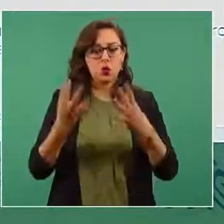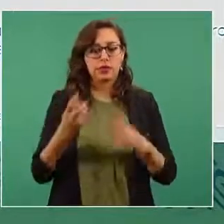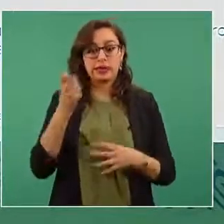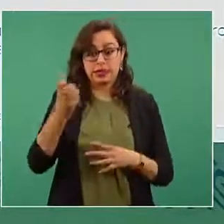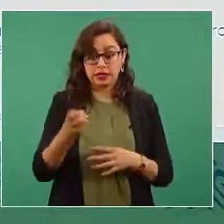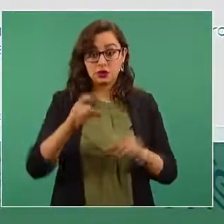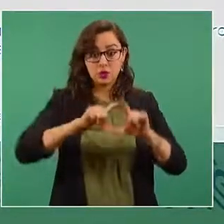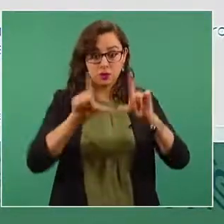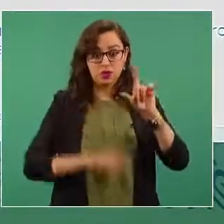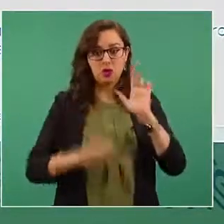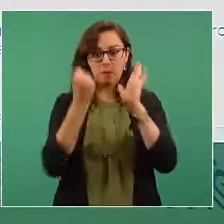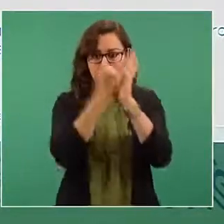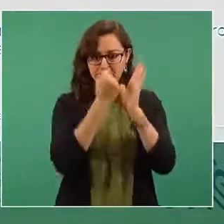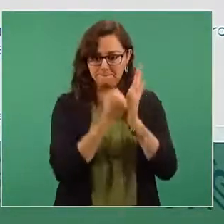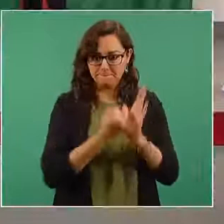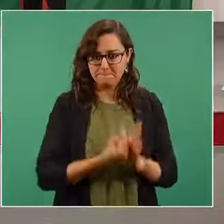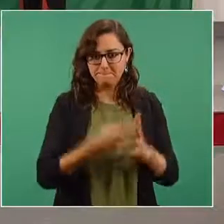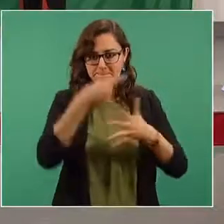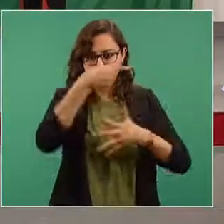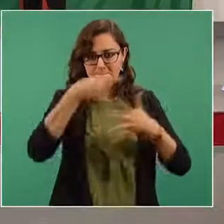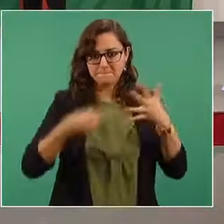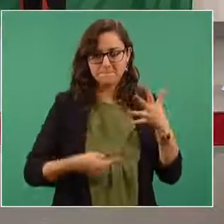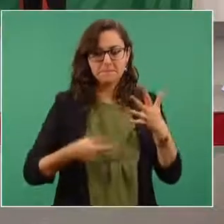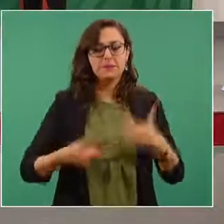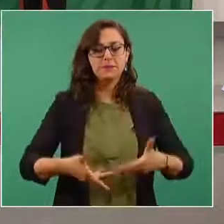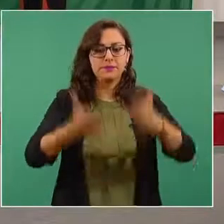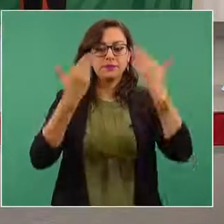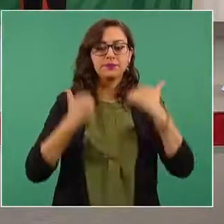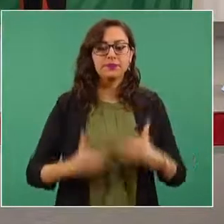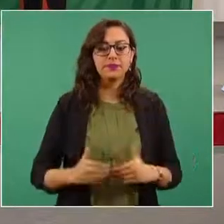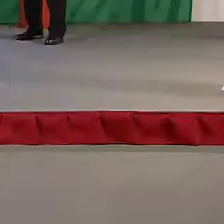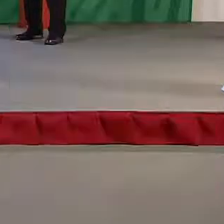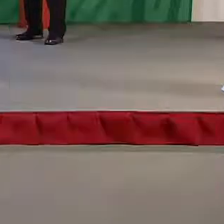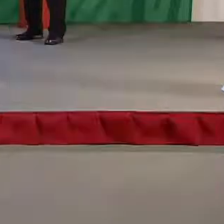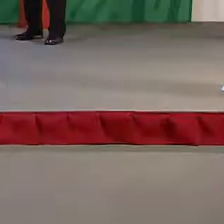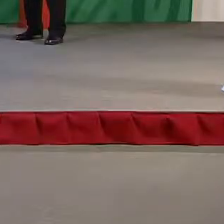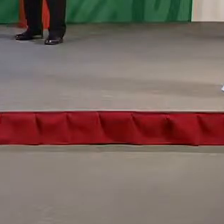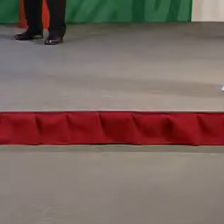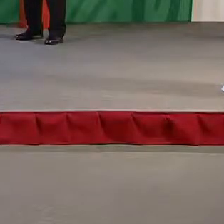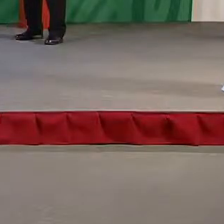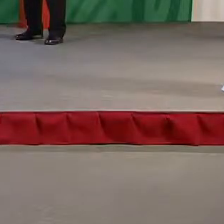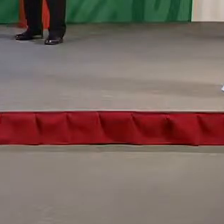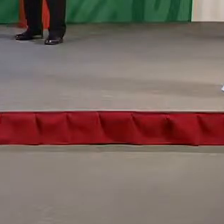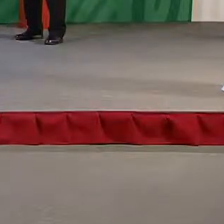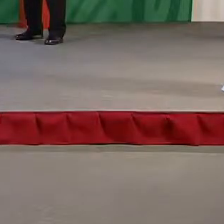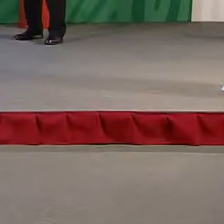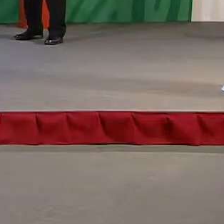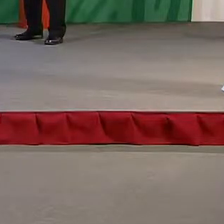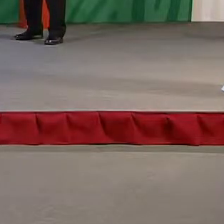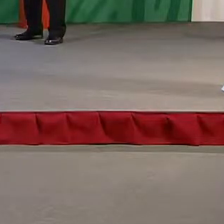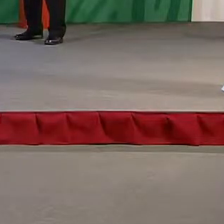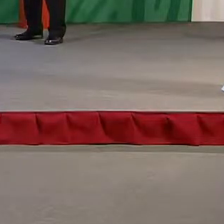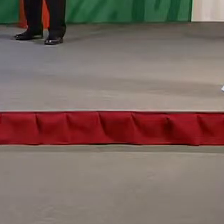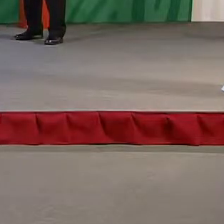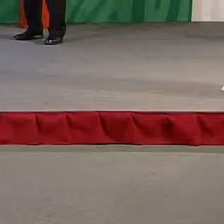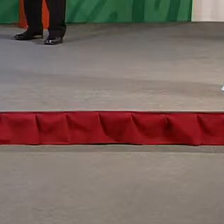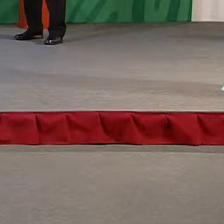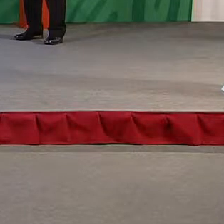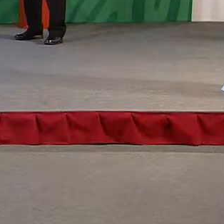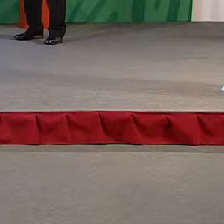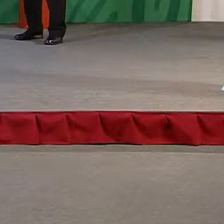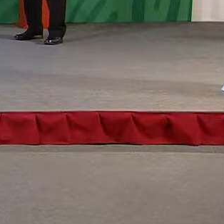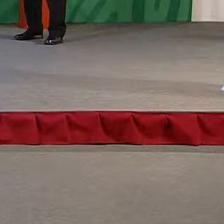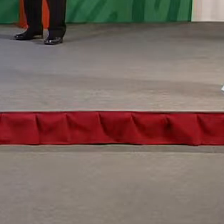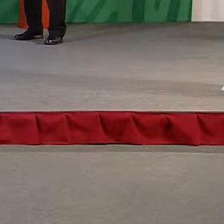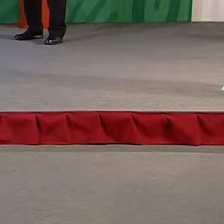que tenemos hasta el día de hoy. La siguiente, por favor. Es lo mismo que les platicó ahorita el doctor Alcocer, solamente